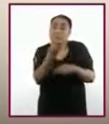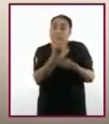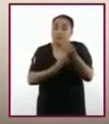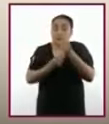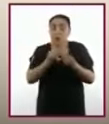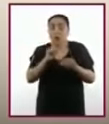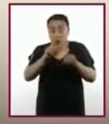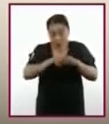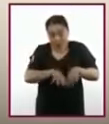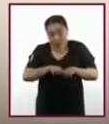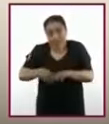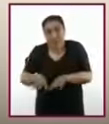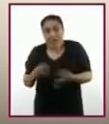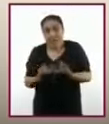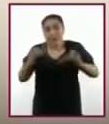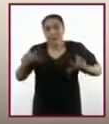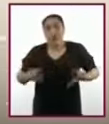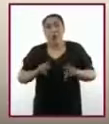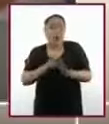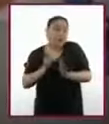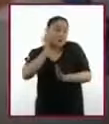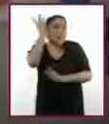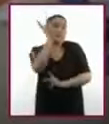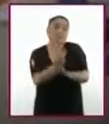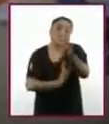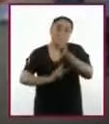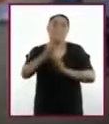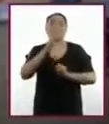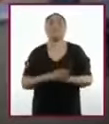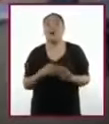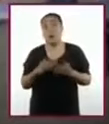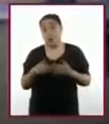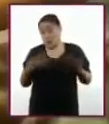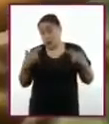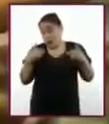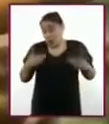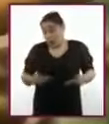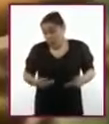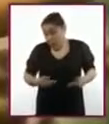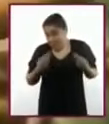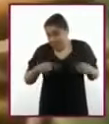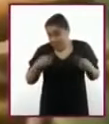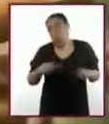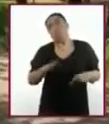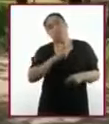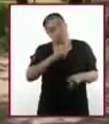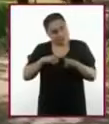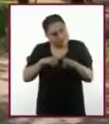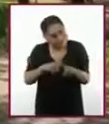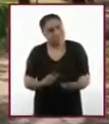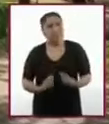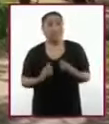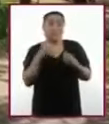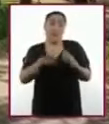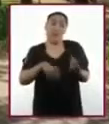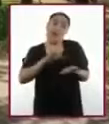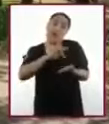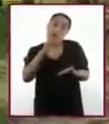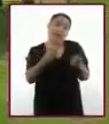en el suelo los minerales que servirán para las plantas. Y los seres humanos tenemos la posibilidad de seguir viviendo gracias a todos